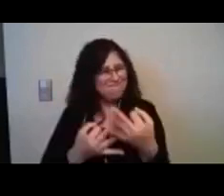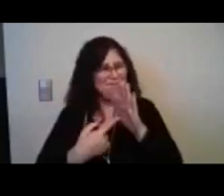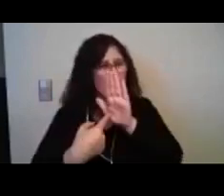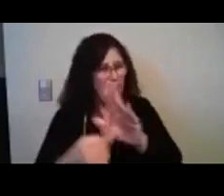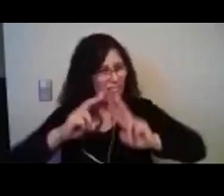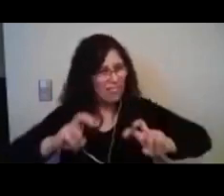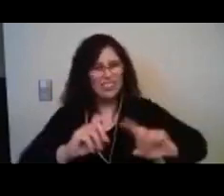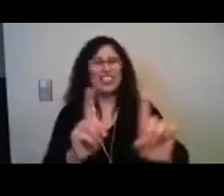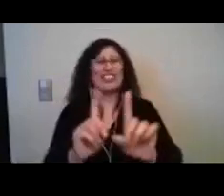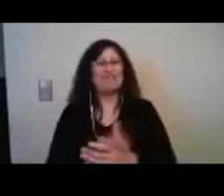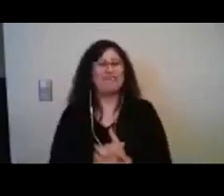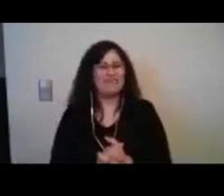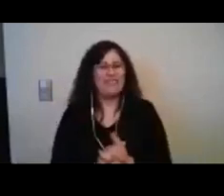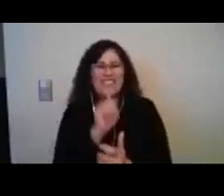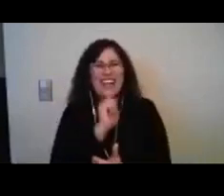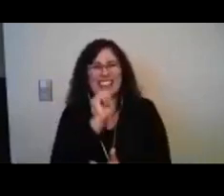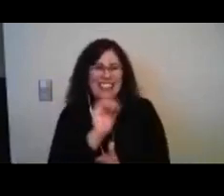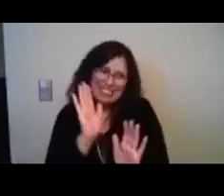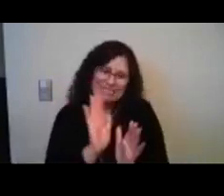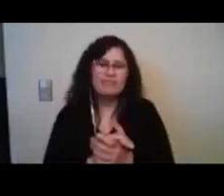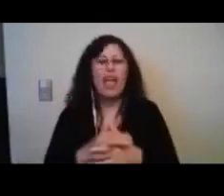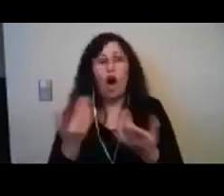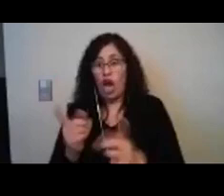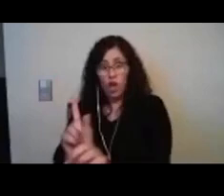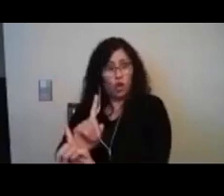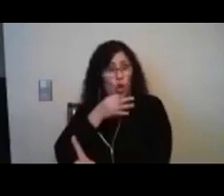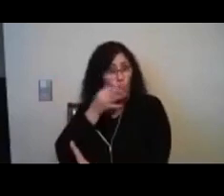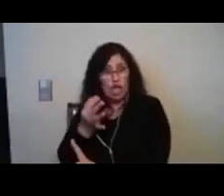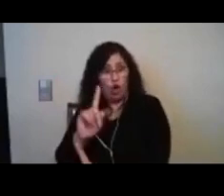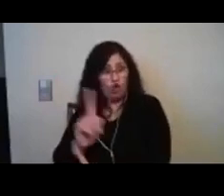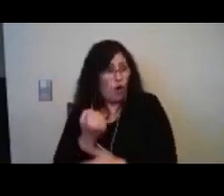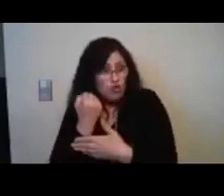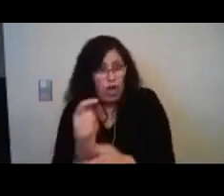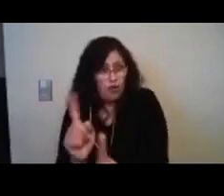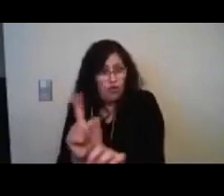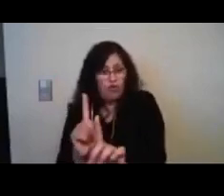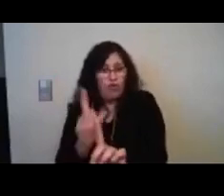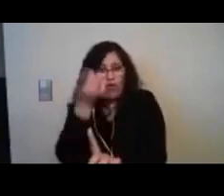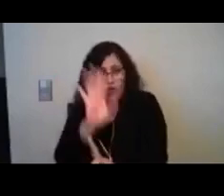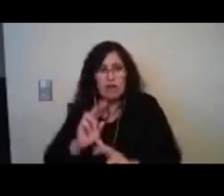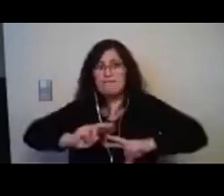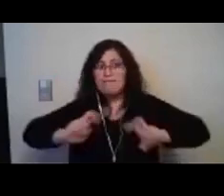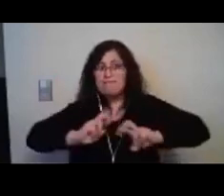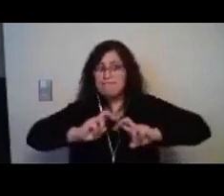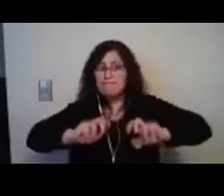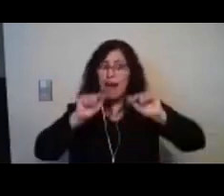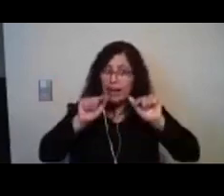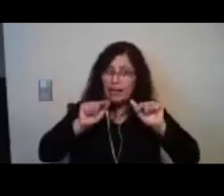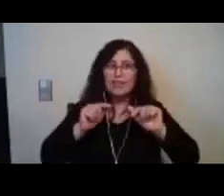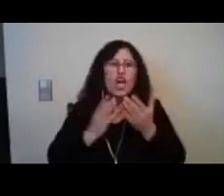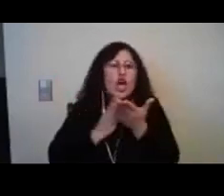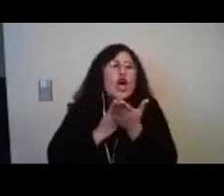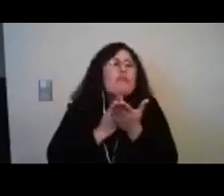esto, con esto estoy diciendo que no digo que no sirva, ya, solo digo que los estudios están en etapas iniciales y que